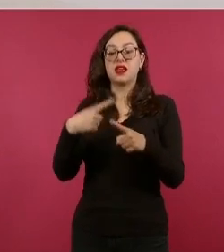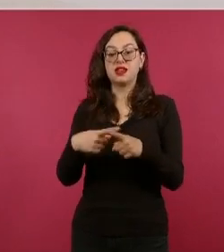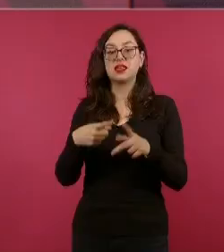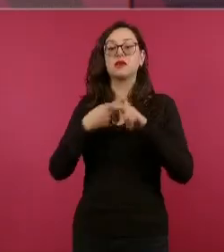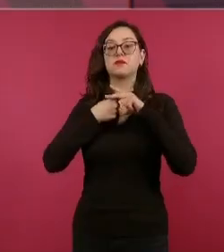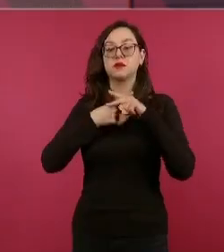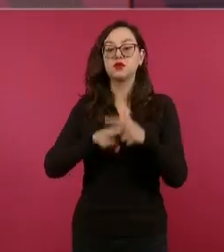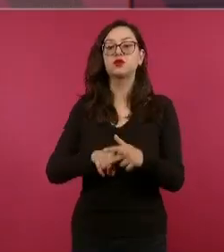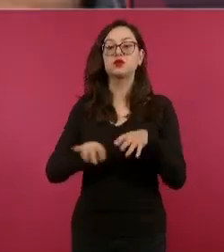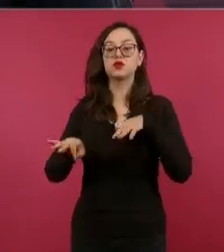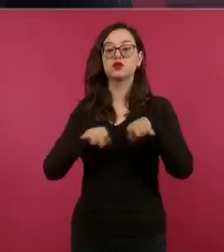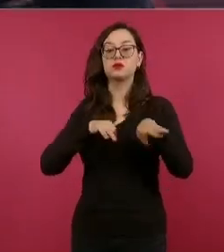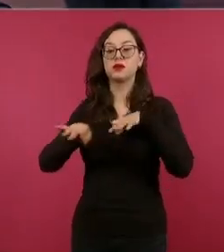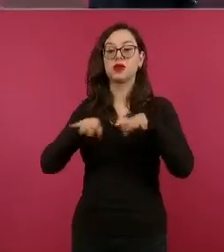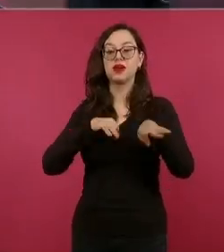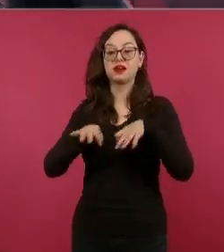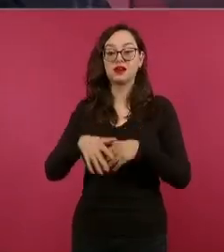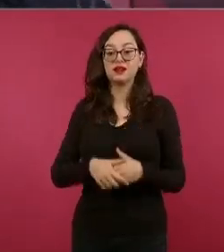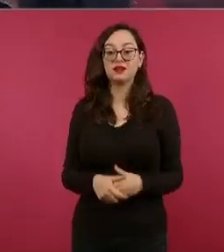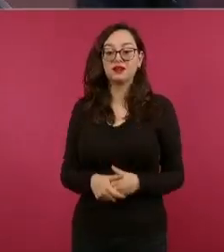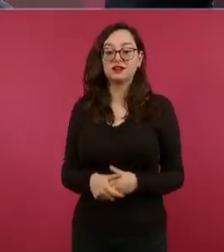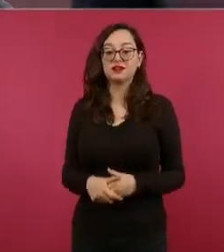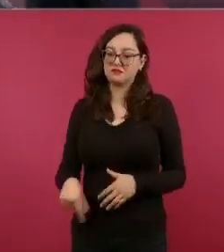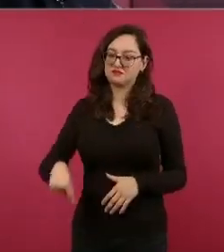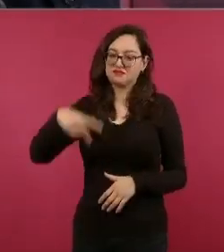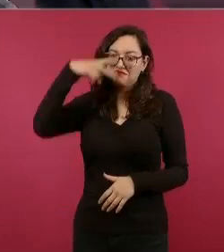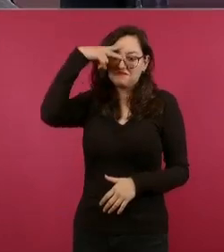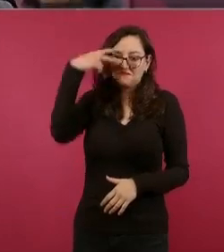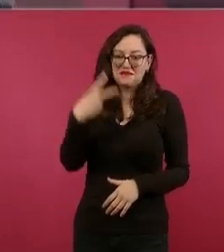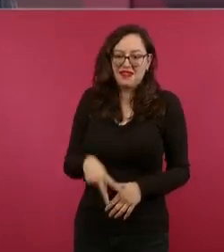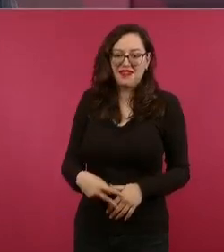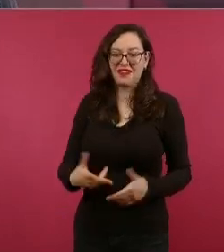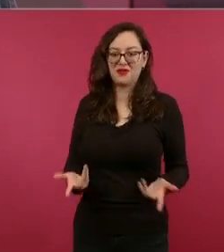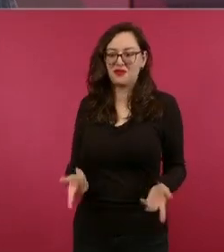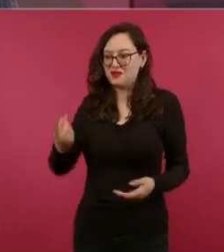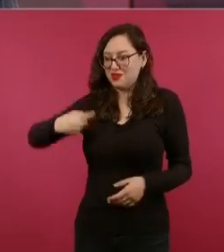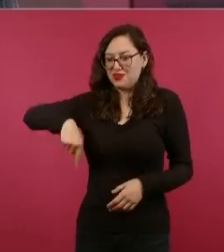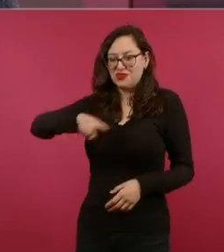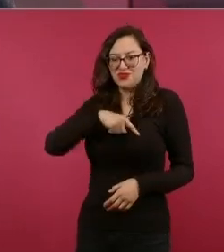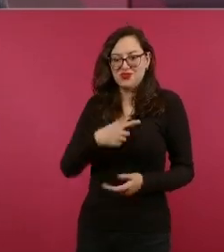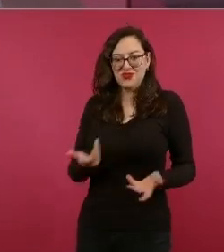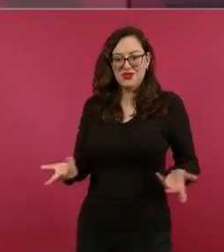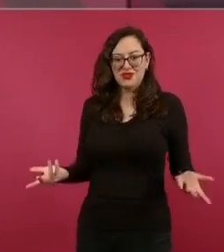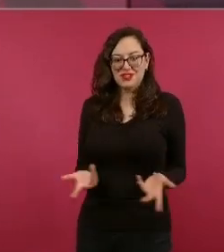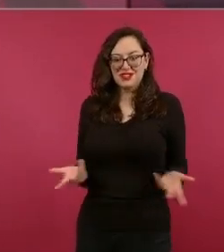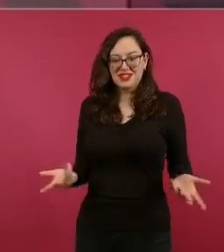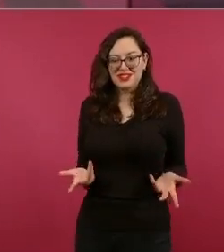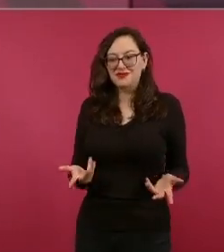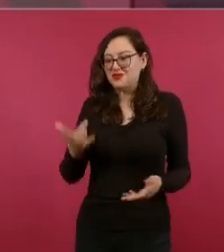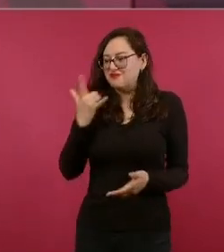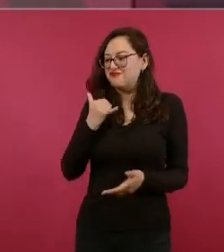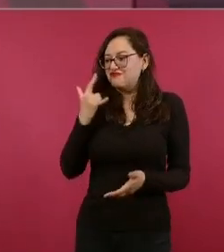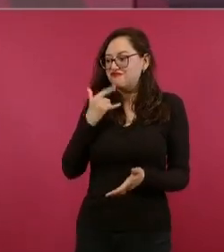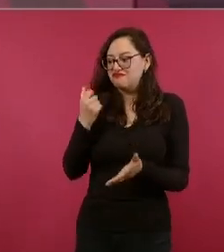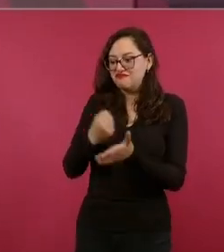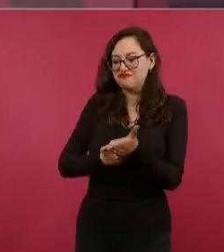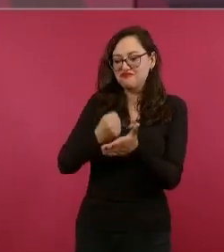Sí, que fue así, como caído del mundo, del cielo.